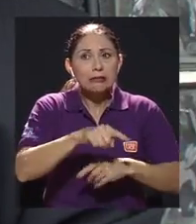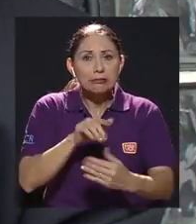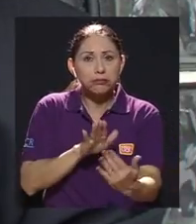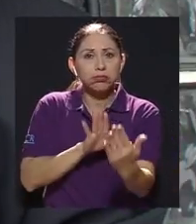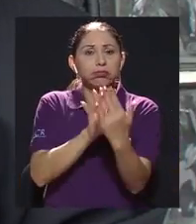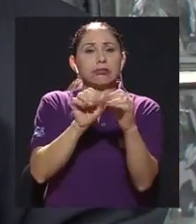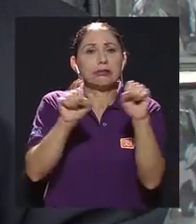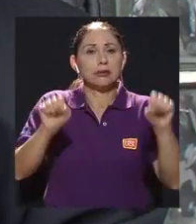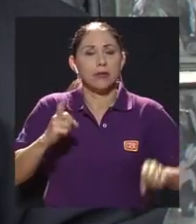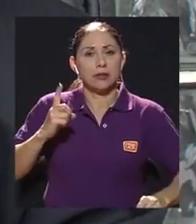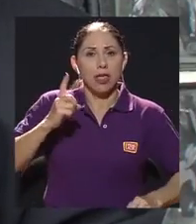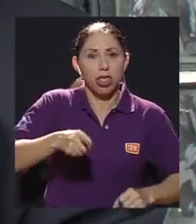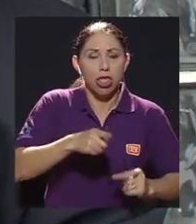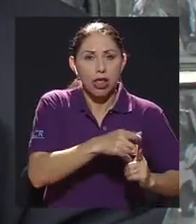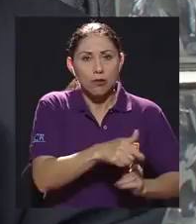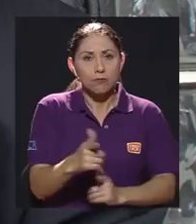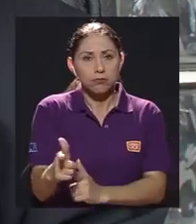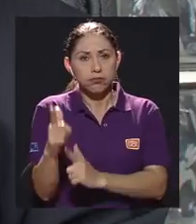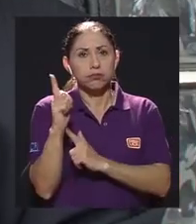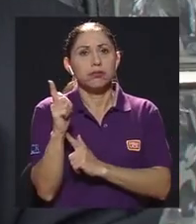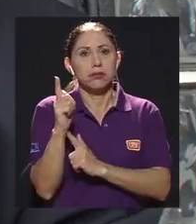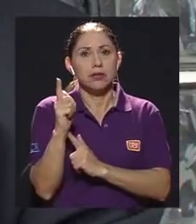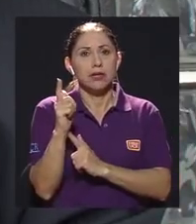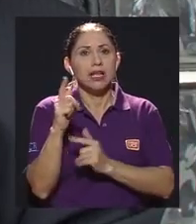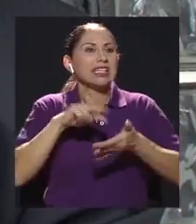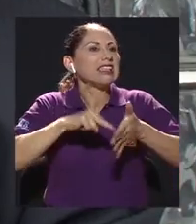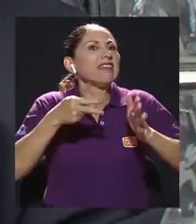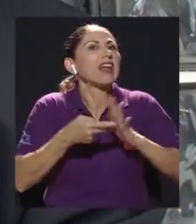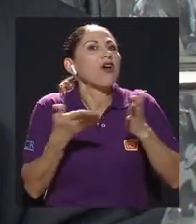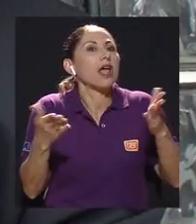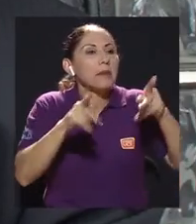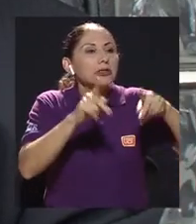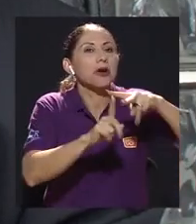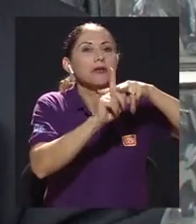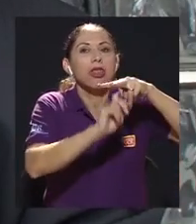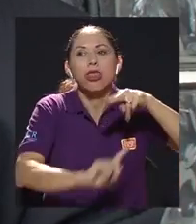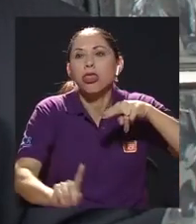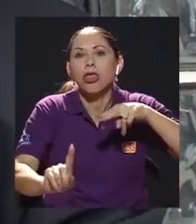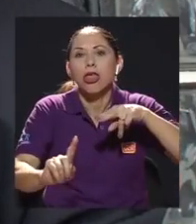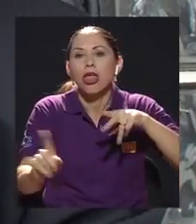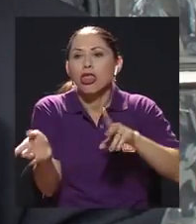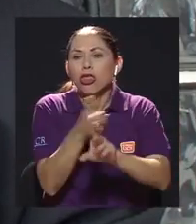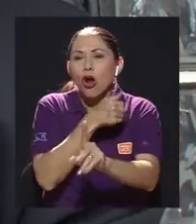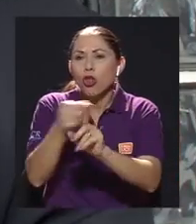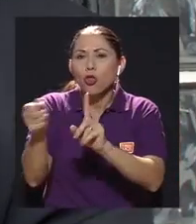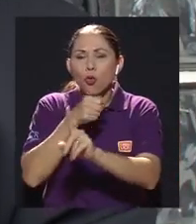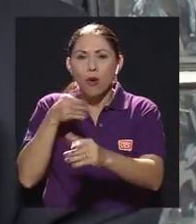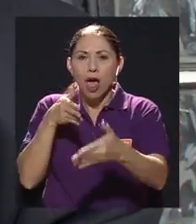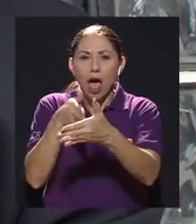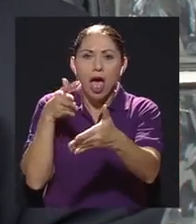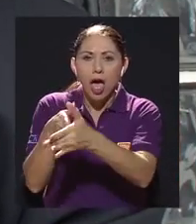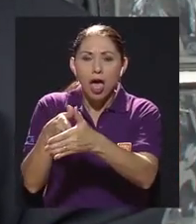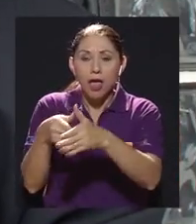estos regímenes, que significó desapariciones, tortura, violación de derechos,